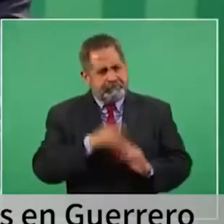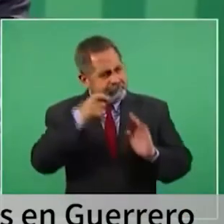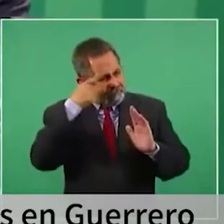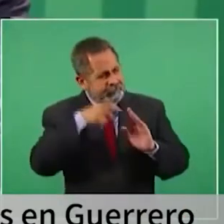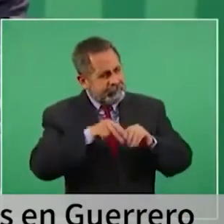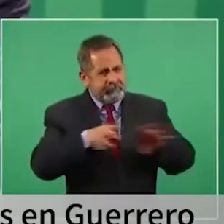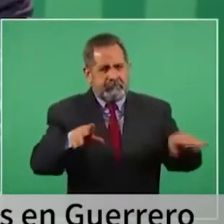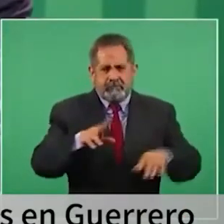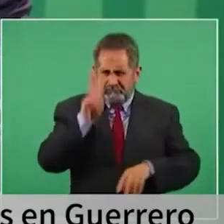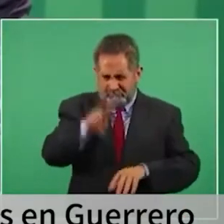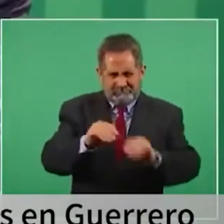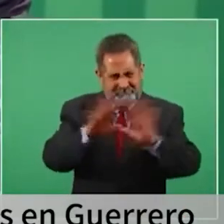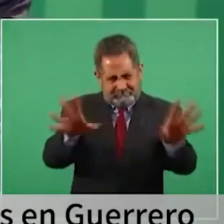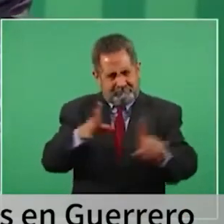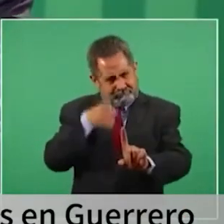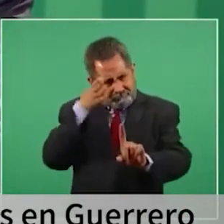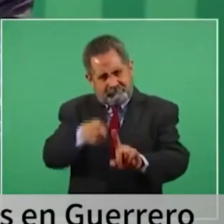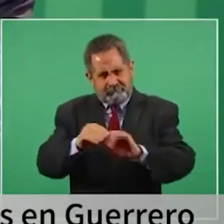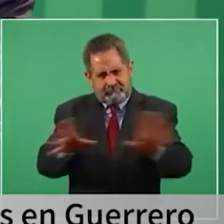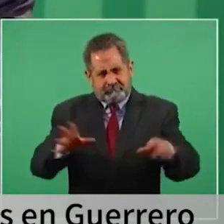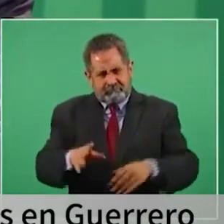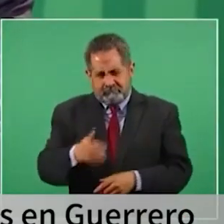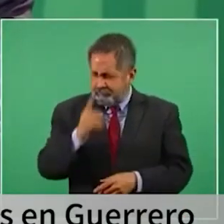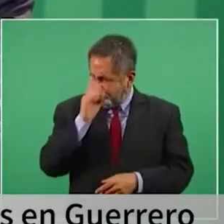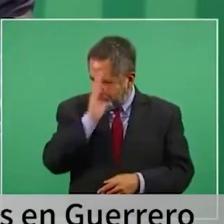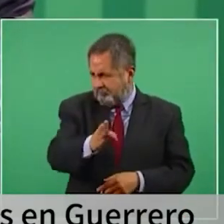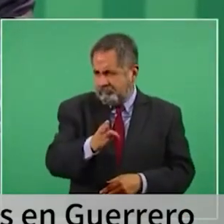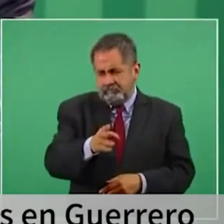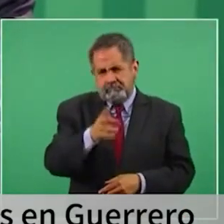así claro categóricos